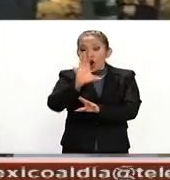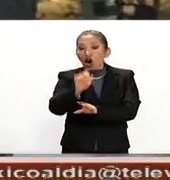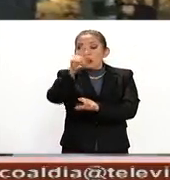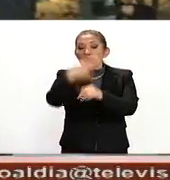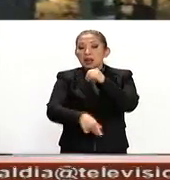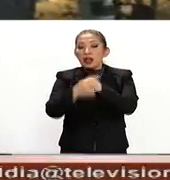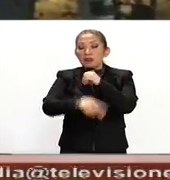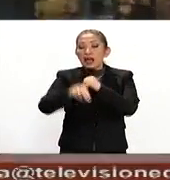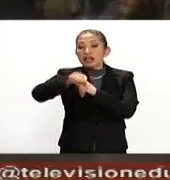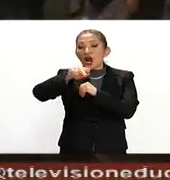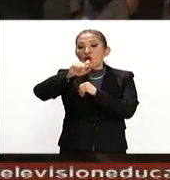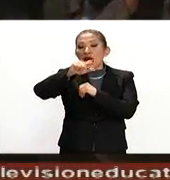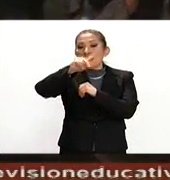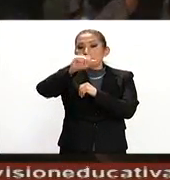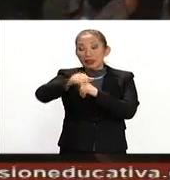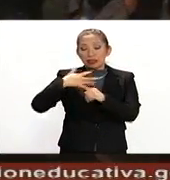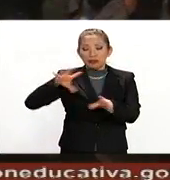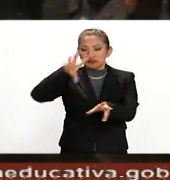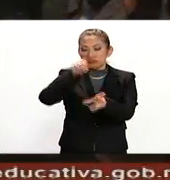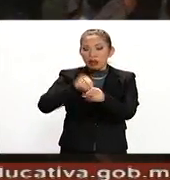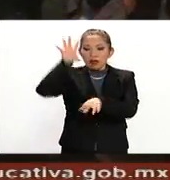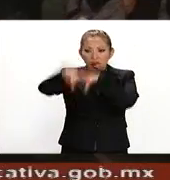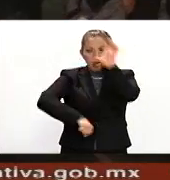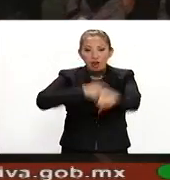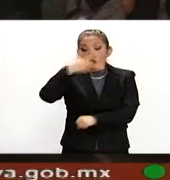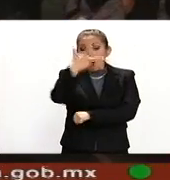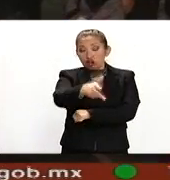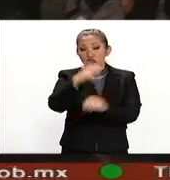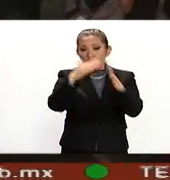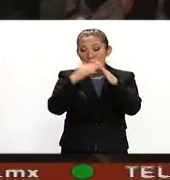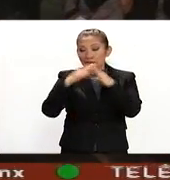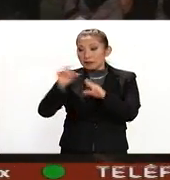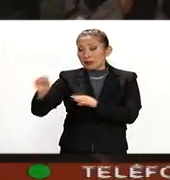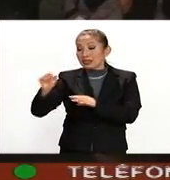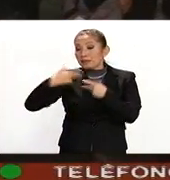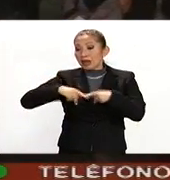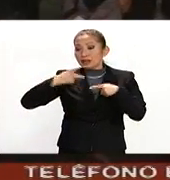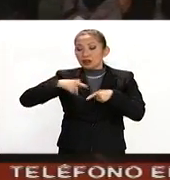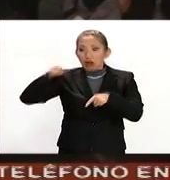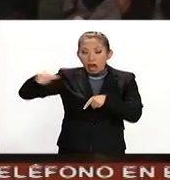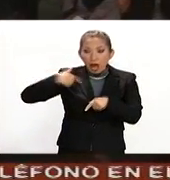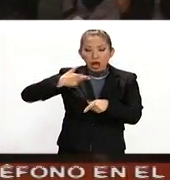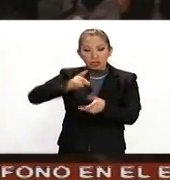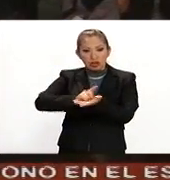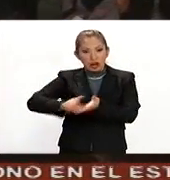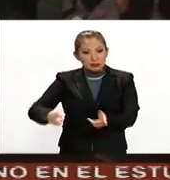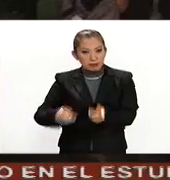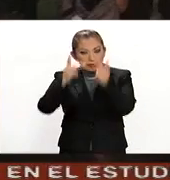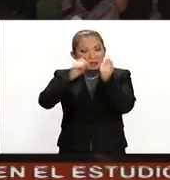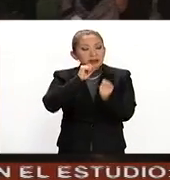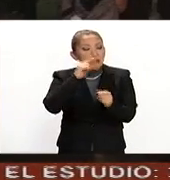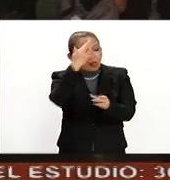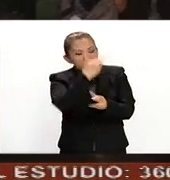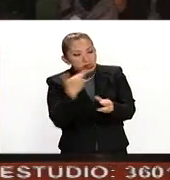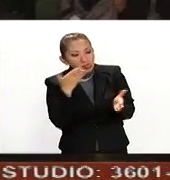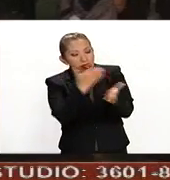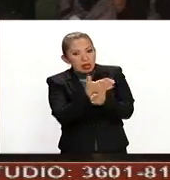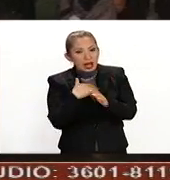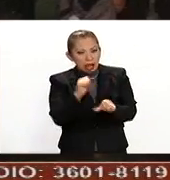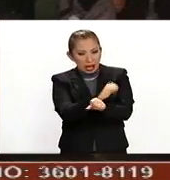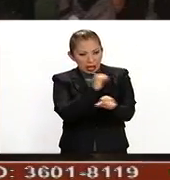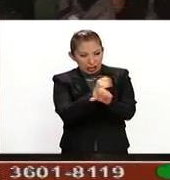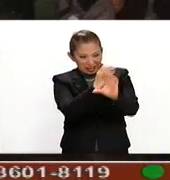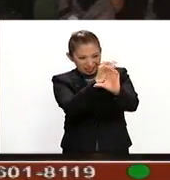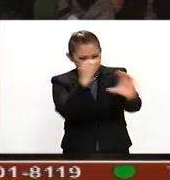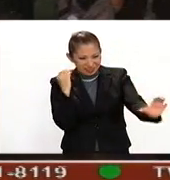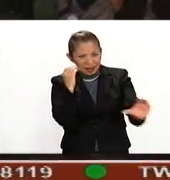alto riesgo de Naucalpan. En total, aseguraron 8 inmuebles y 20 personas en posesión de drogas. Además, revisaron unidades de